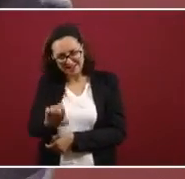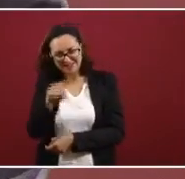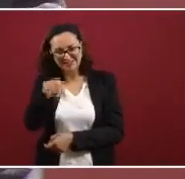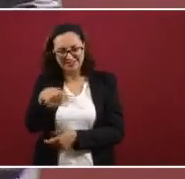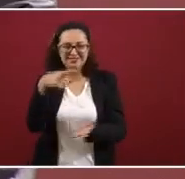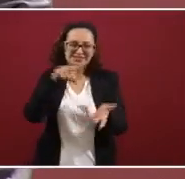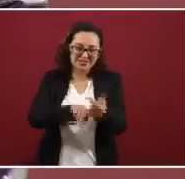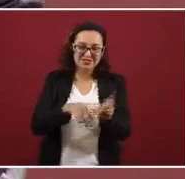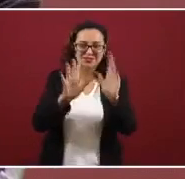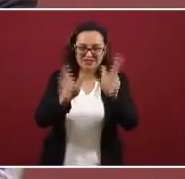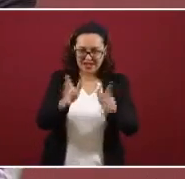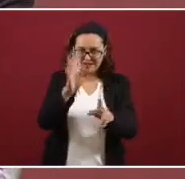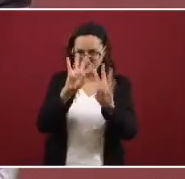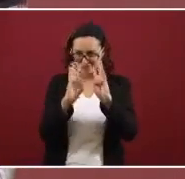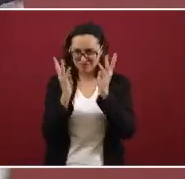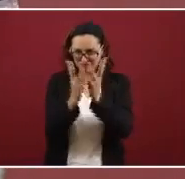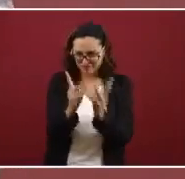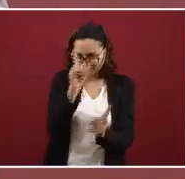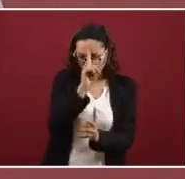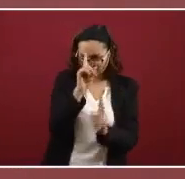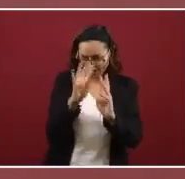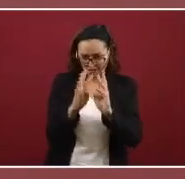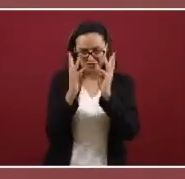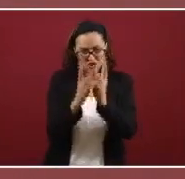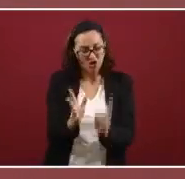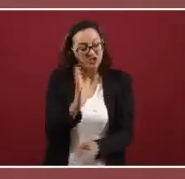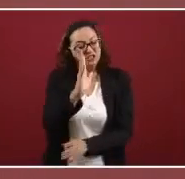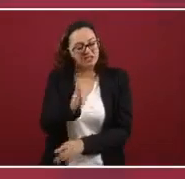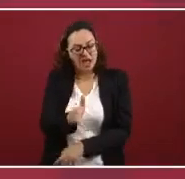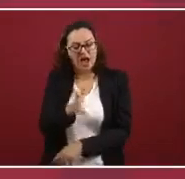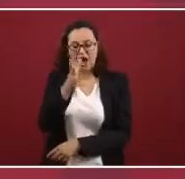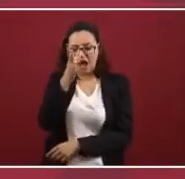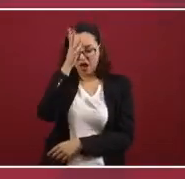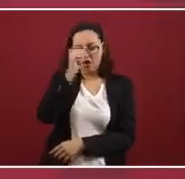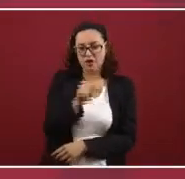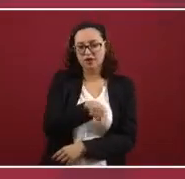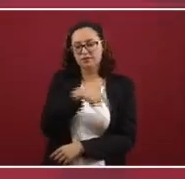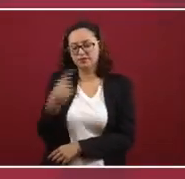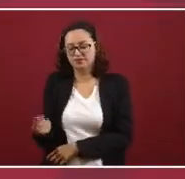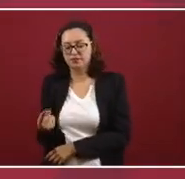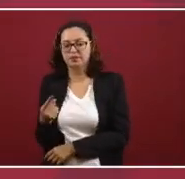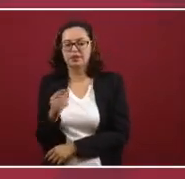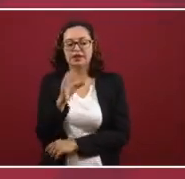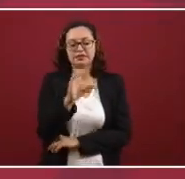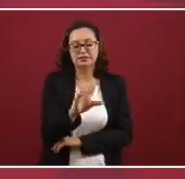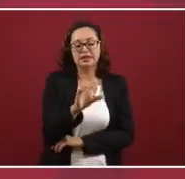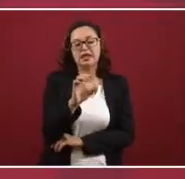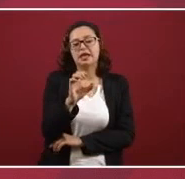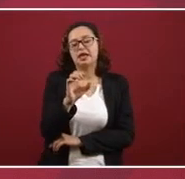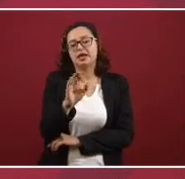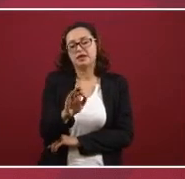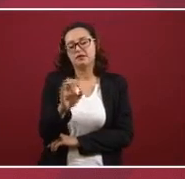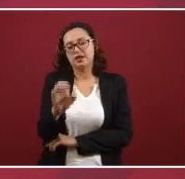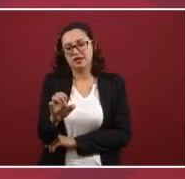empresa se llama Comisión Federal de Electricidad,